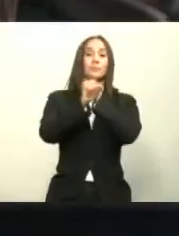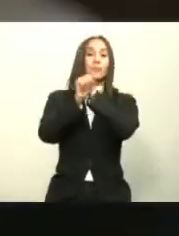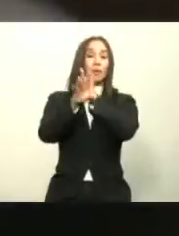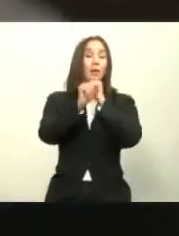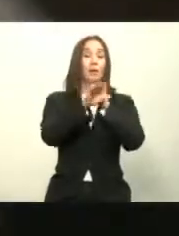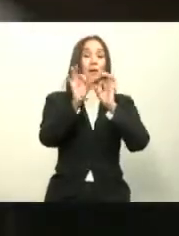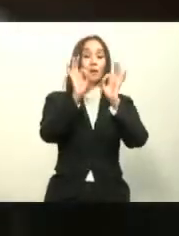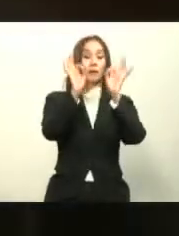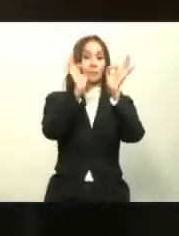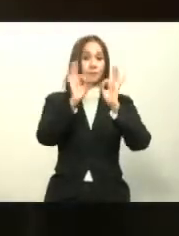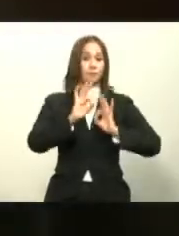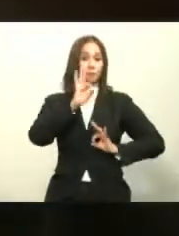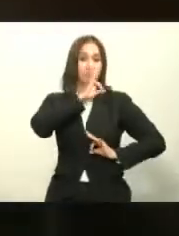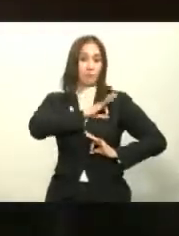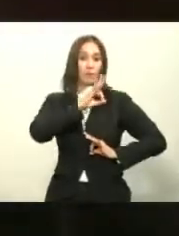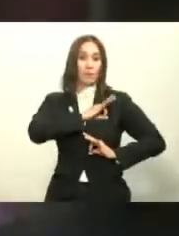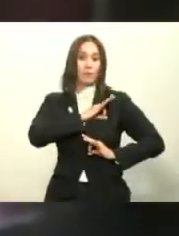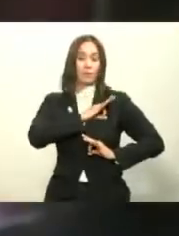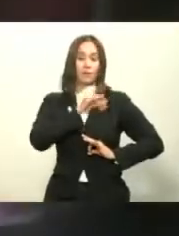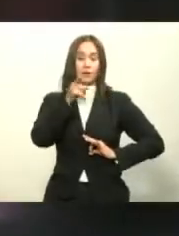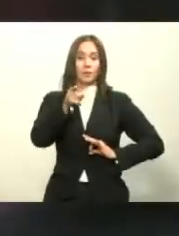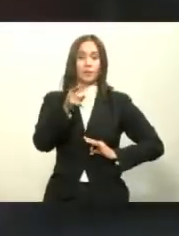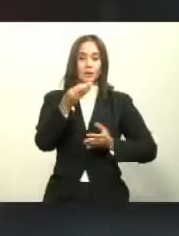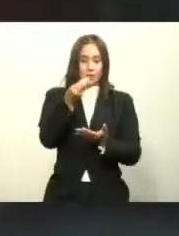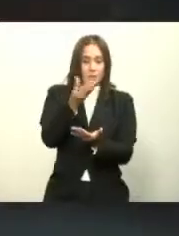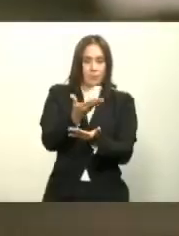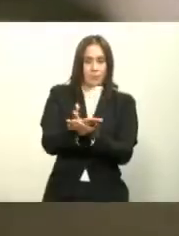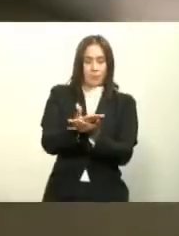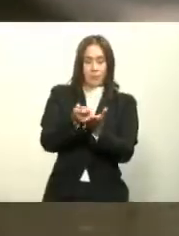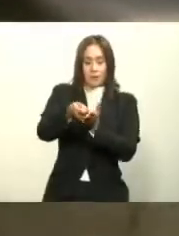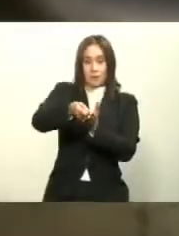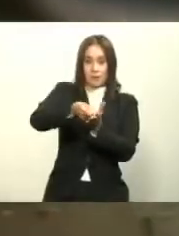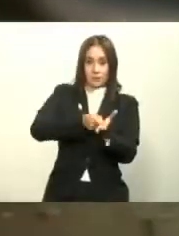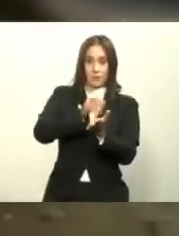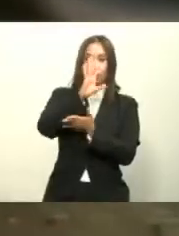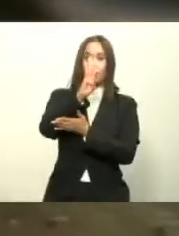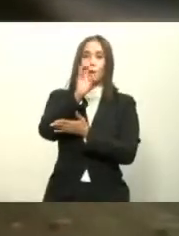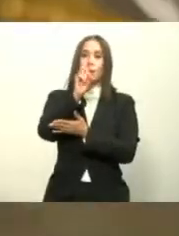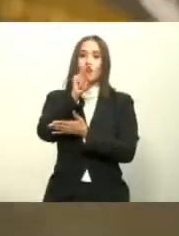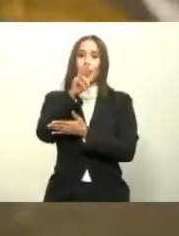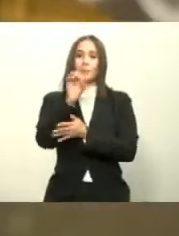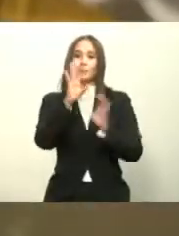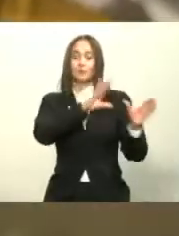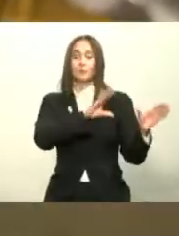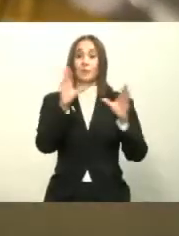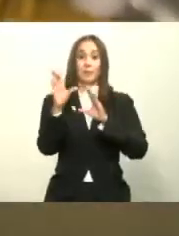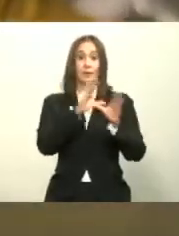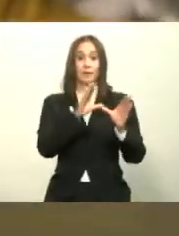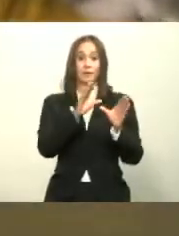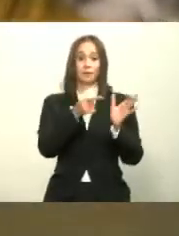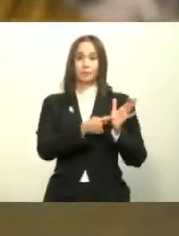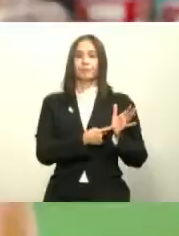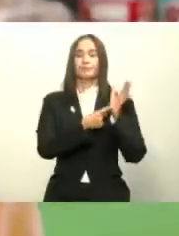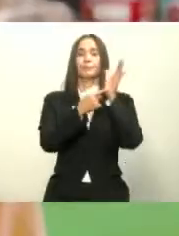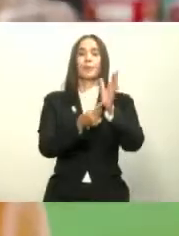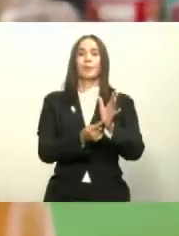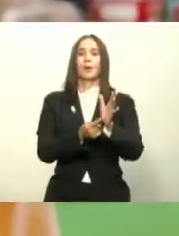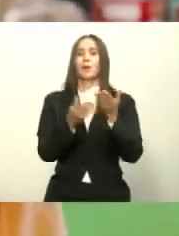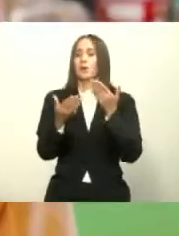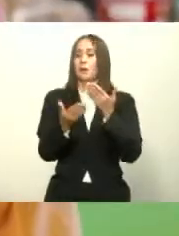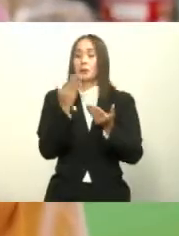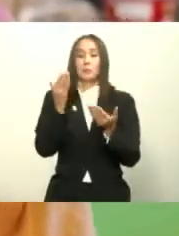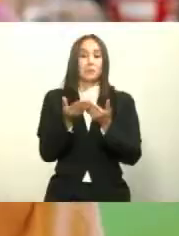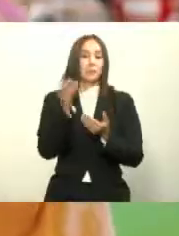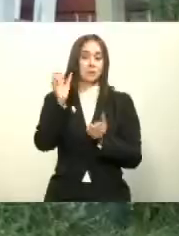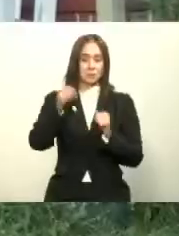no fue así. Una investigación realizada por Listín Diario develó que del millón de tarjetas entregadas a diferentes